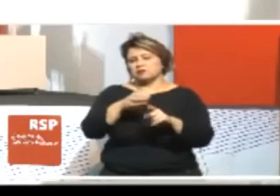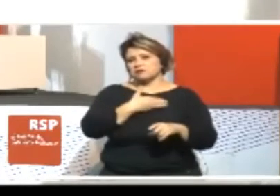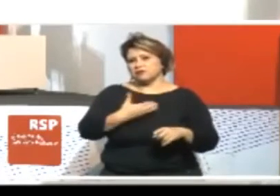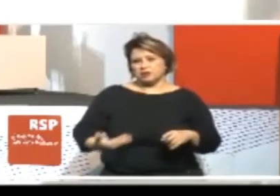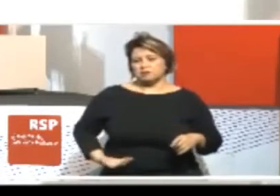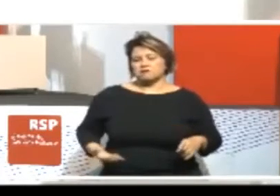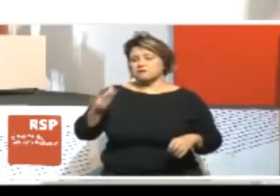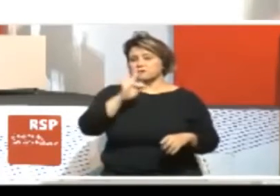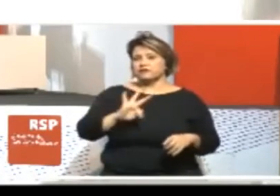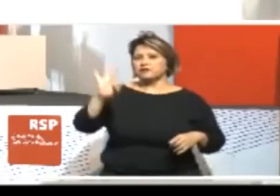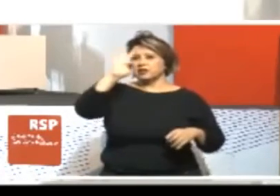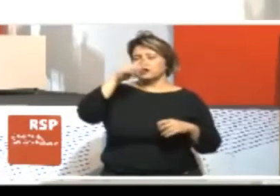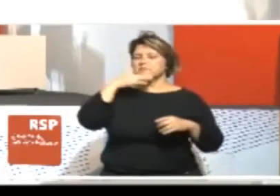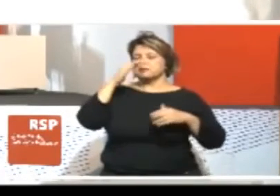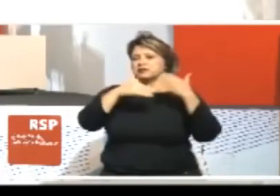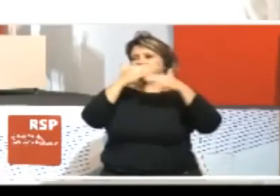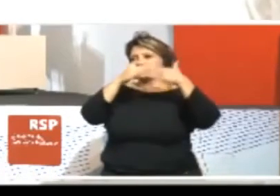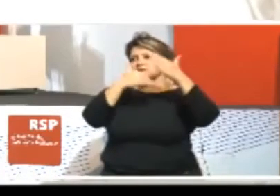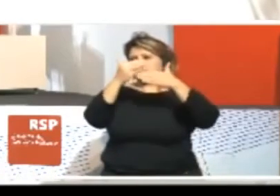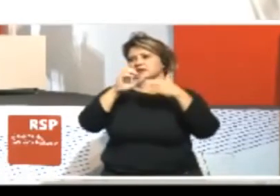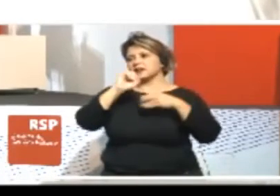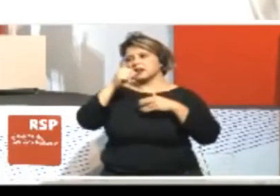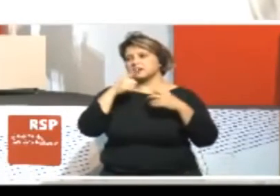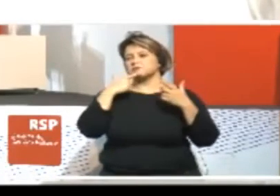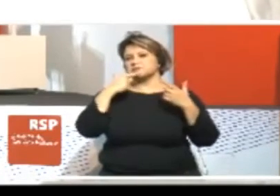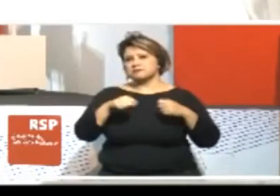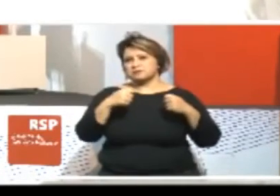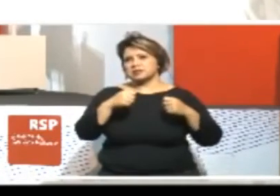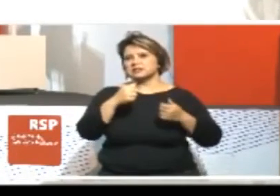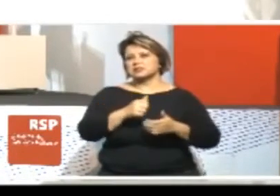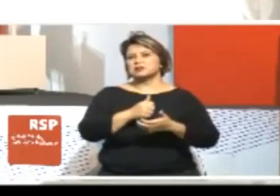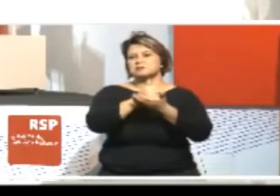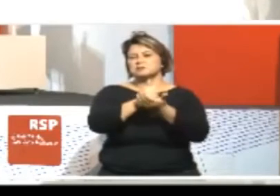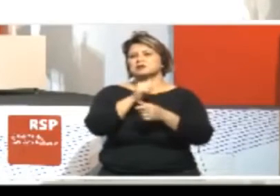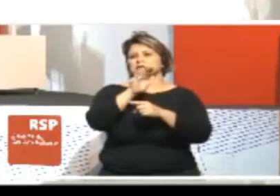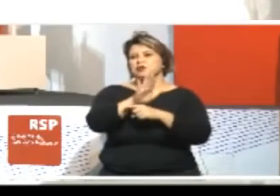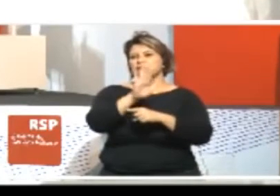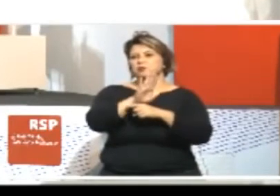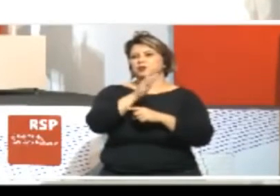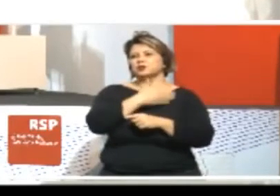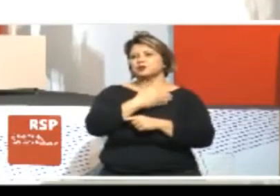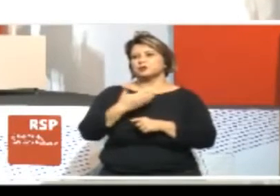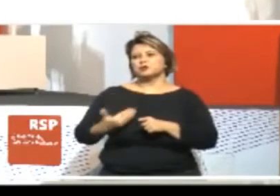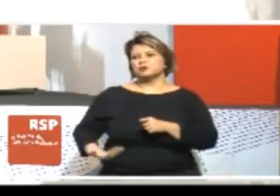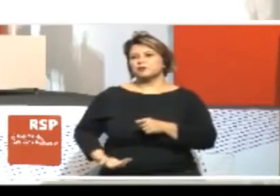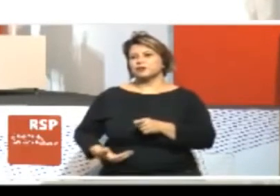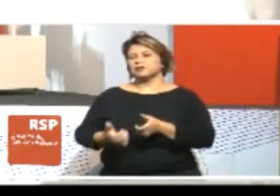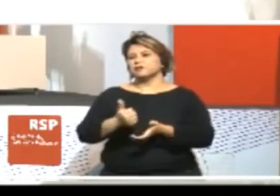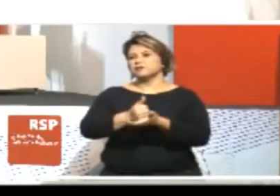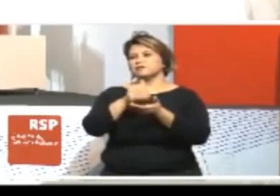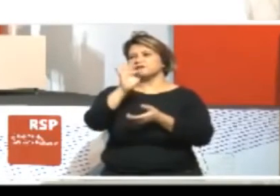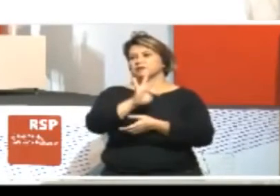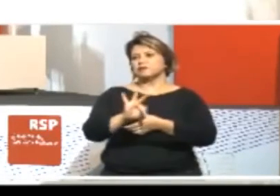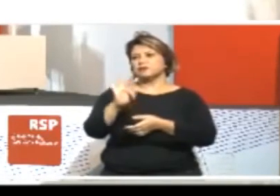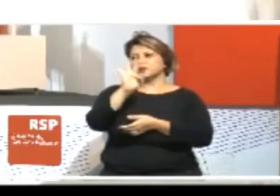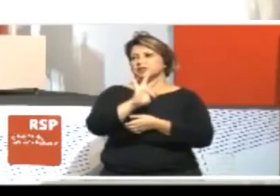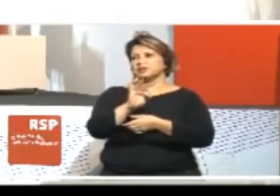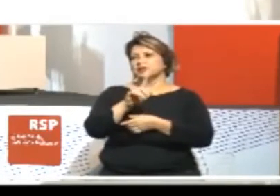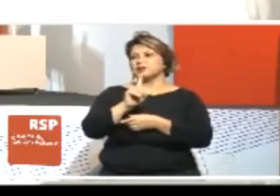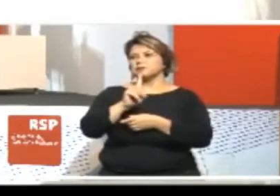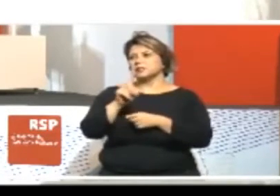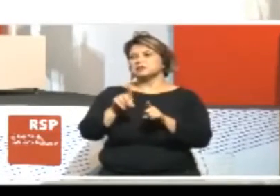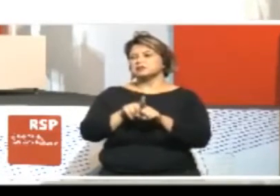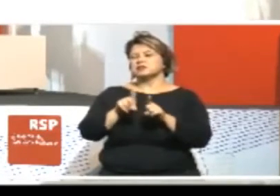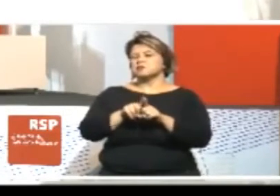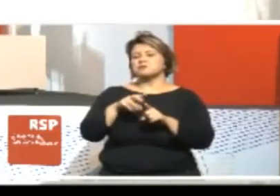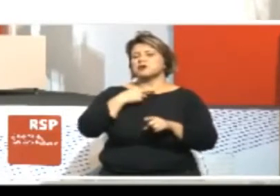Obvio que necesitamos apoyo de los gobiernos centrales, pero no un intervencionismo muy marcado, sino